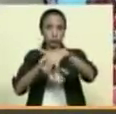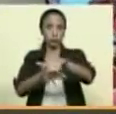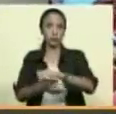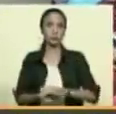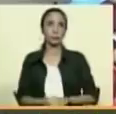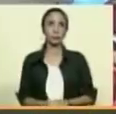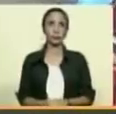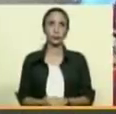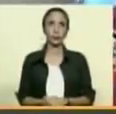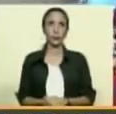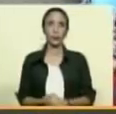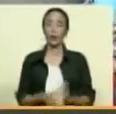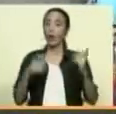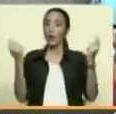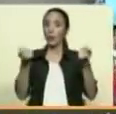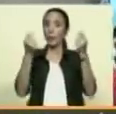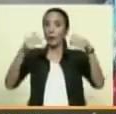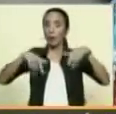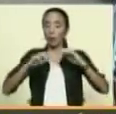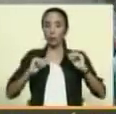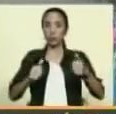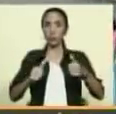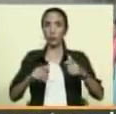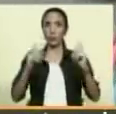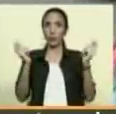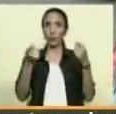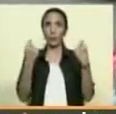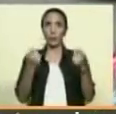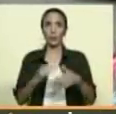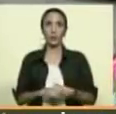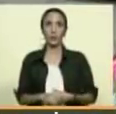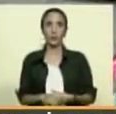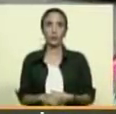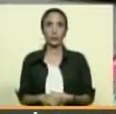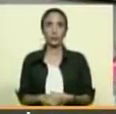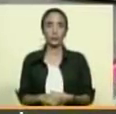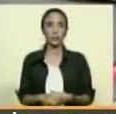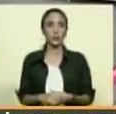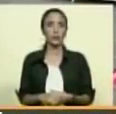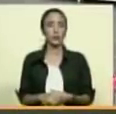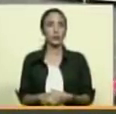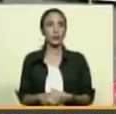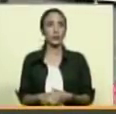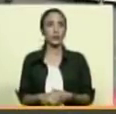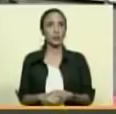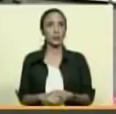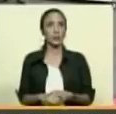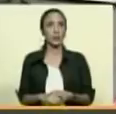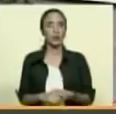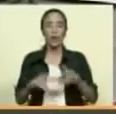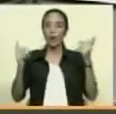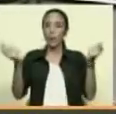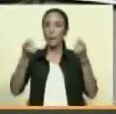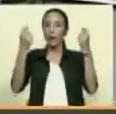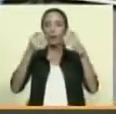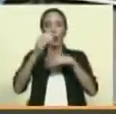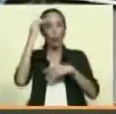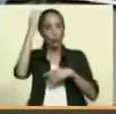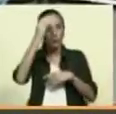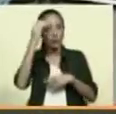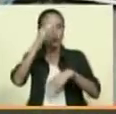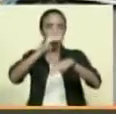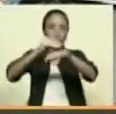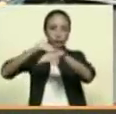En la campaña electoral que hoy arranco, una campaña electoral para crear conciencia, para movilizar